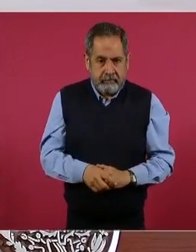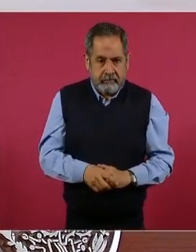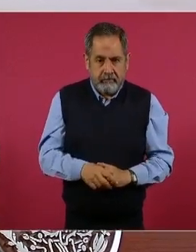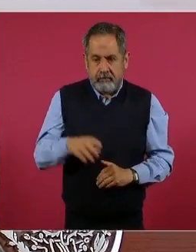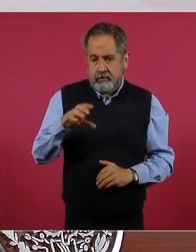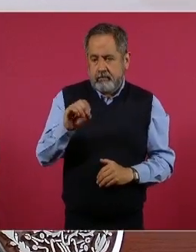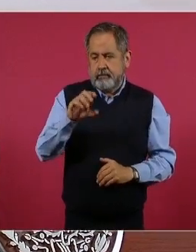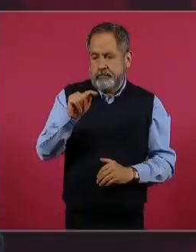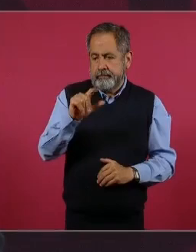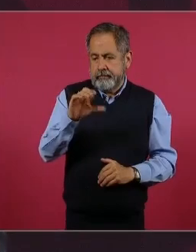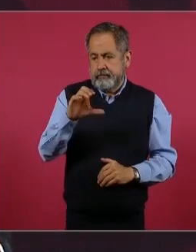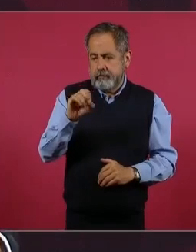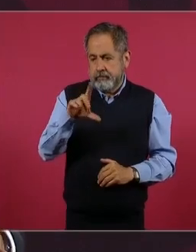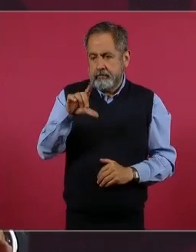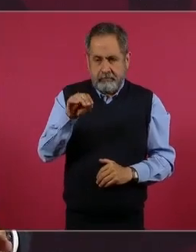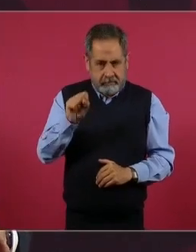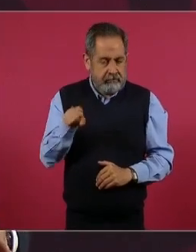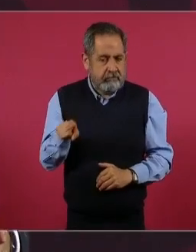Coatzacoalcos